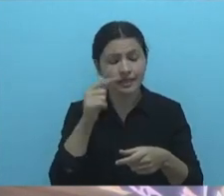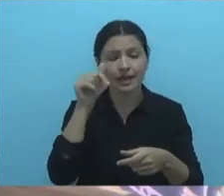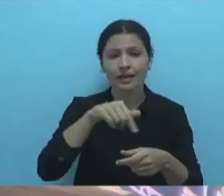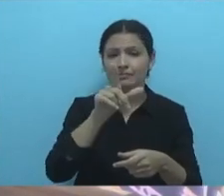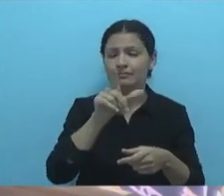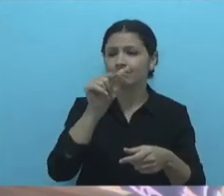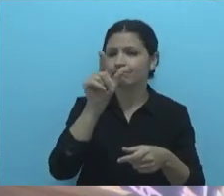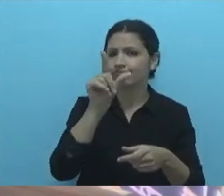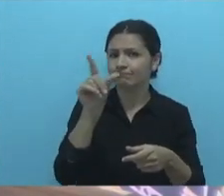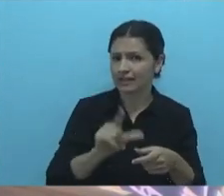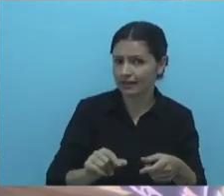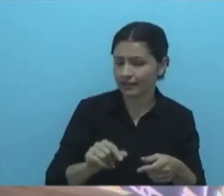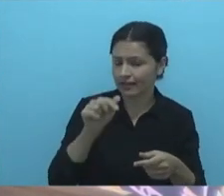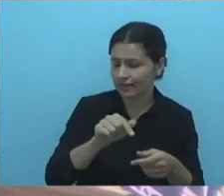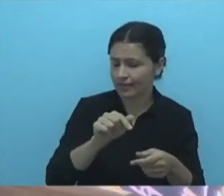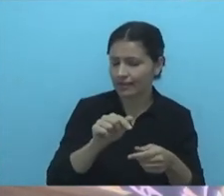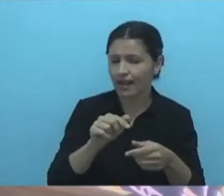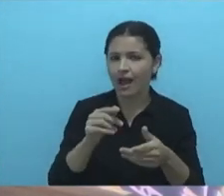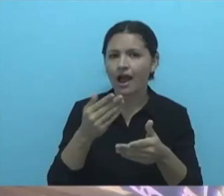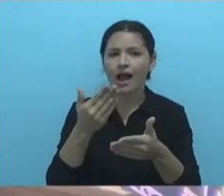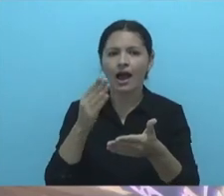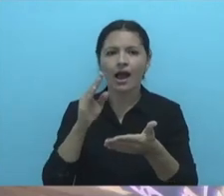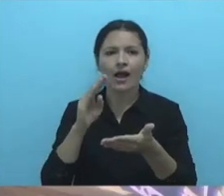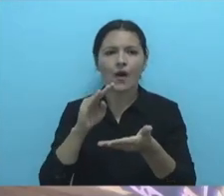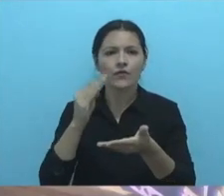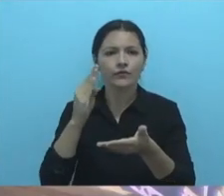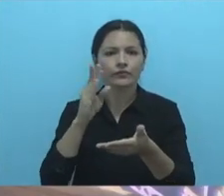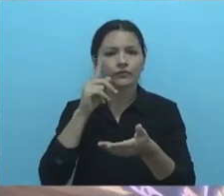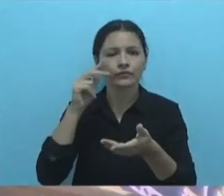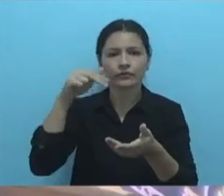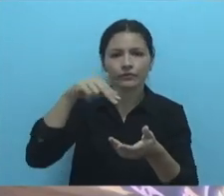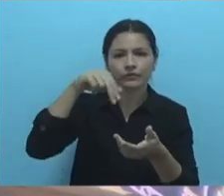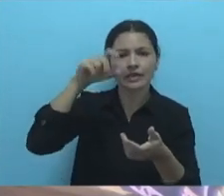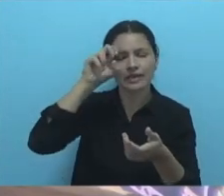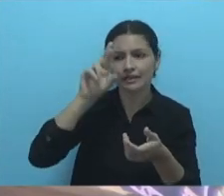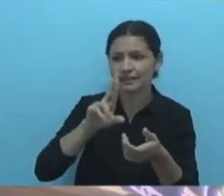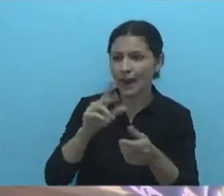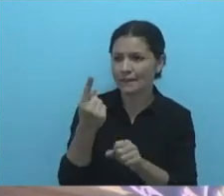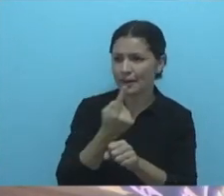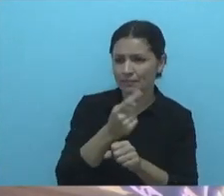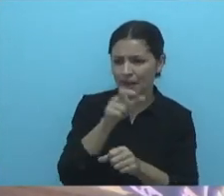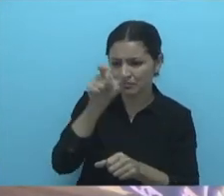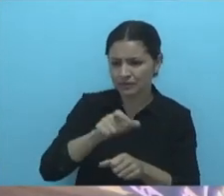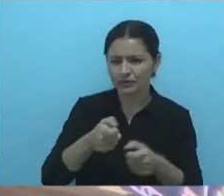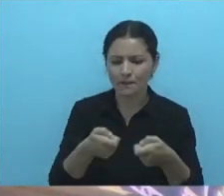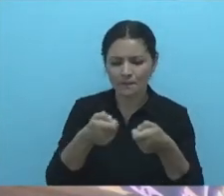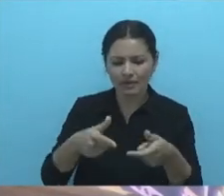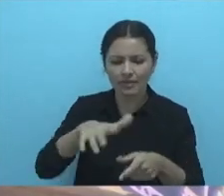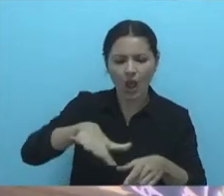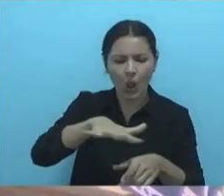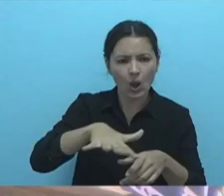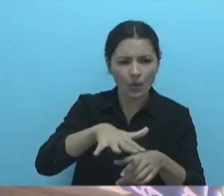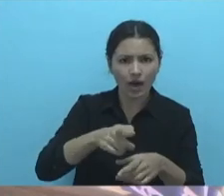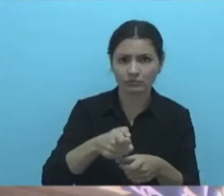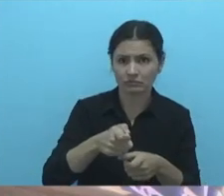cultural Fontana Rosa para hacer ese primer congreso donde nunca se hablaba del tema y que le dio la posibilidad a toda la comunidad de